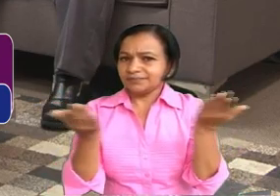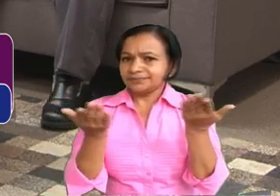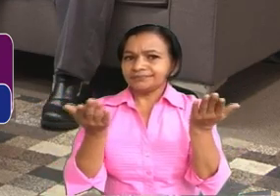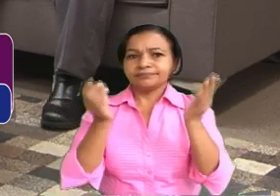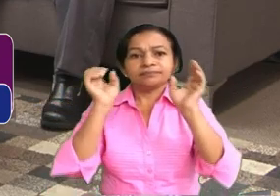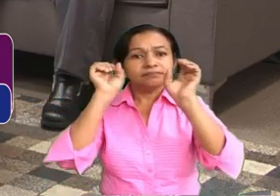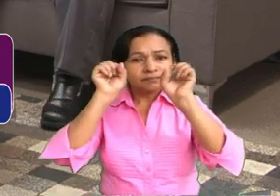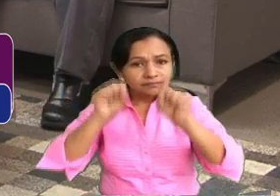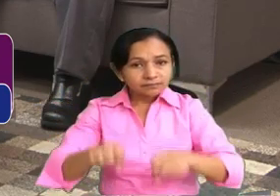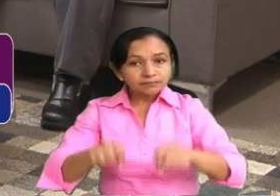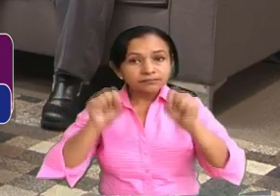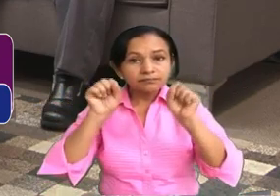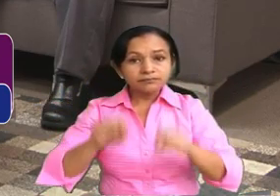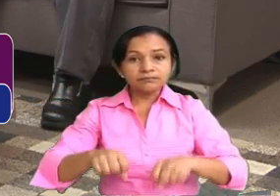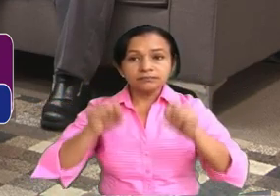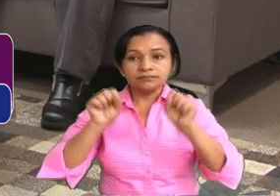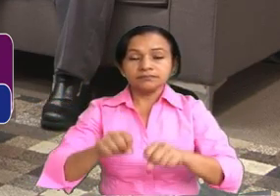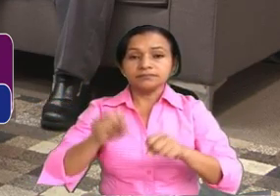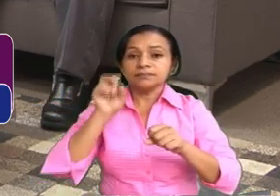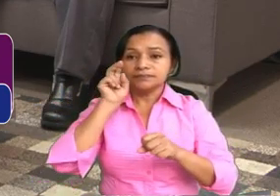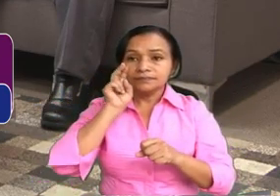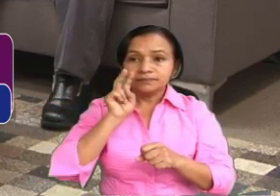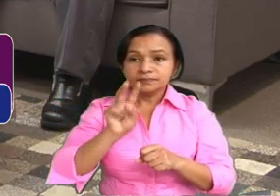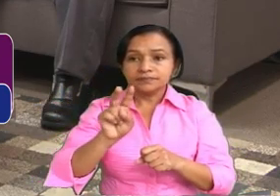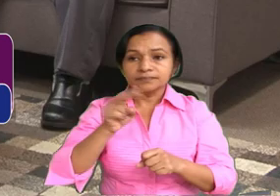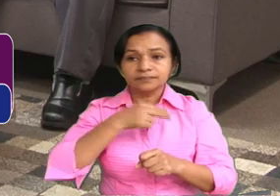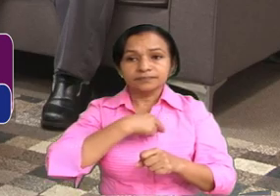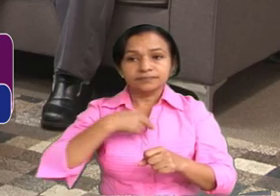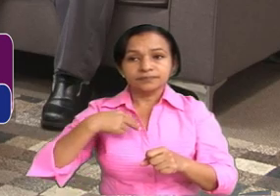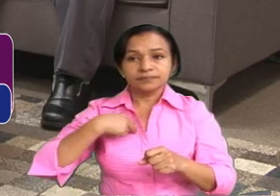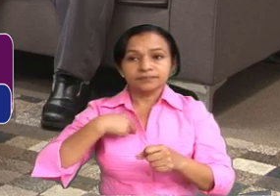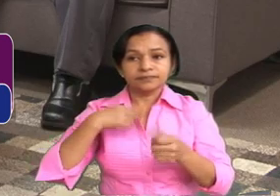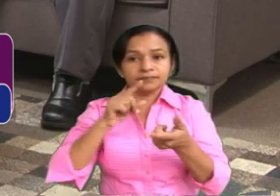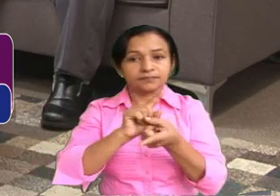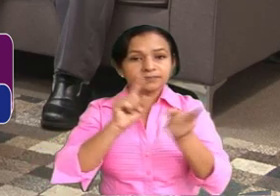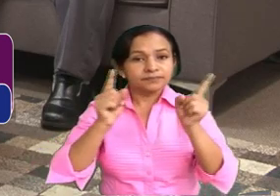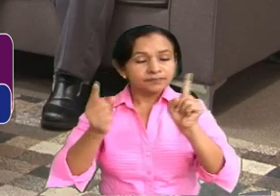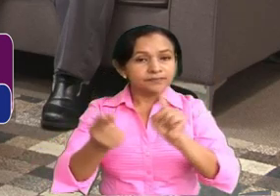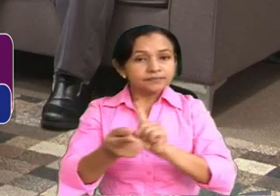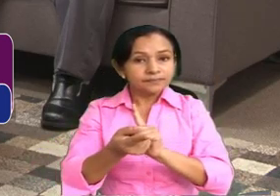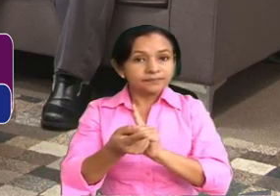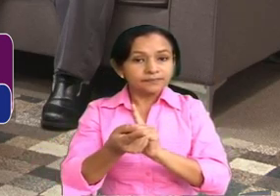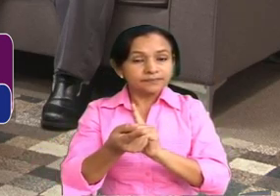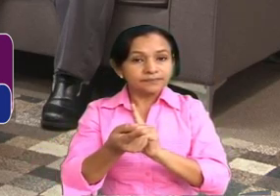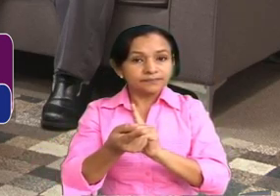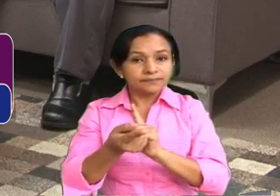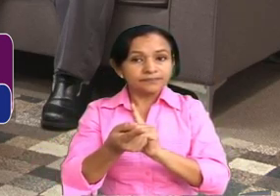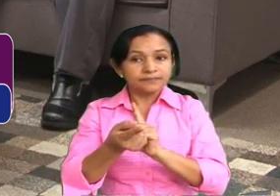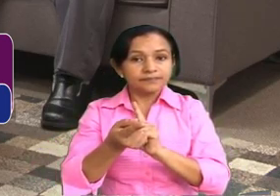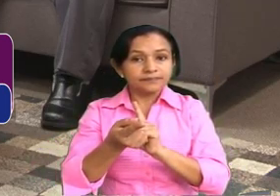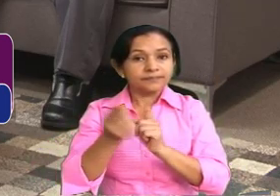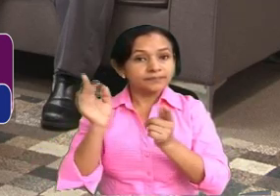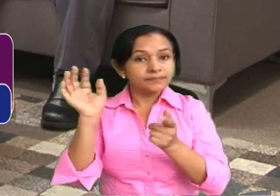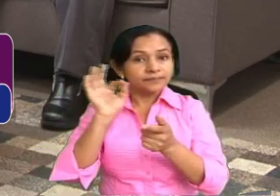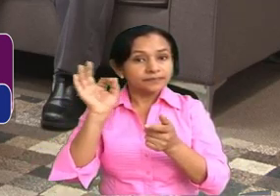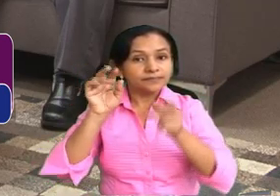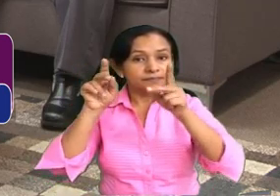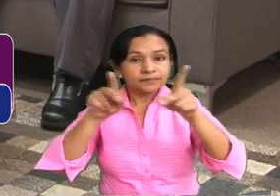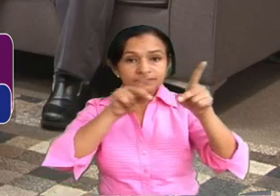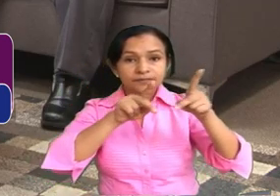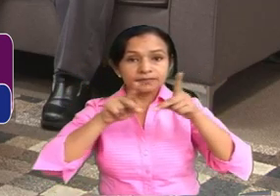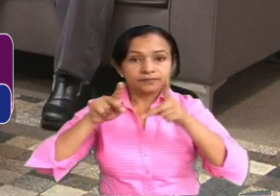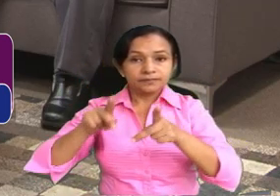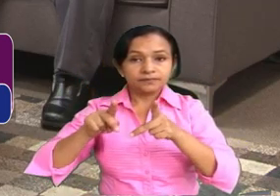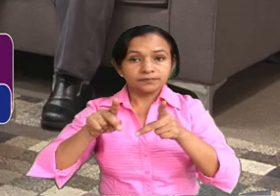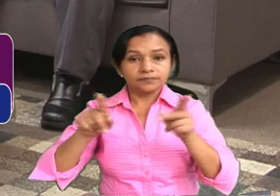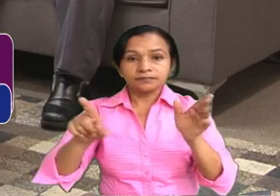podemos ahorita, que es una manera de ir erradicando de esta forma de que las personas,